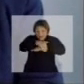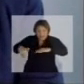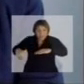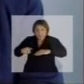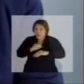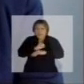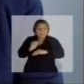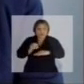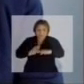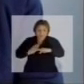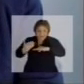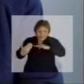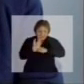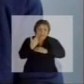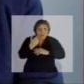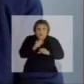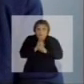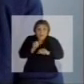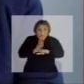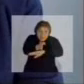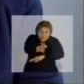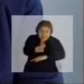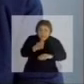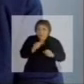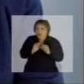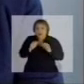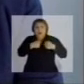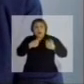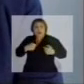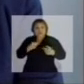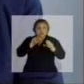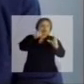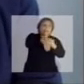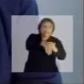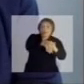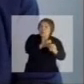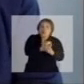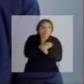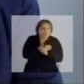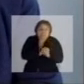Infranqueables Los Estados No pueden Entrar En el Corazón